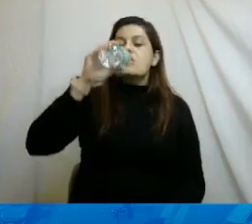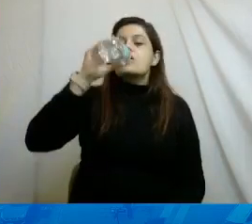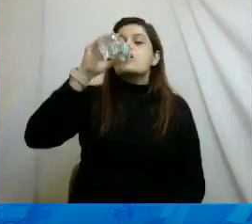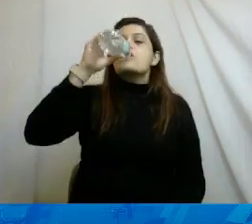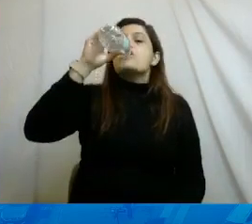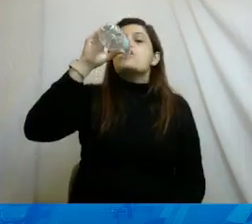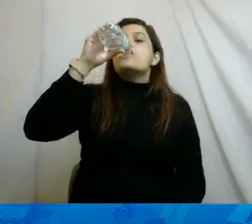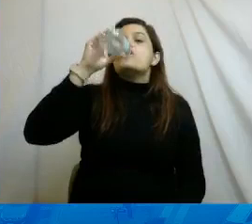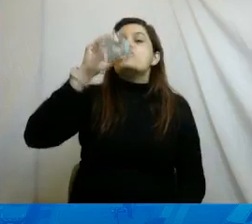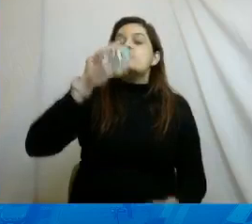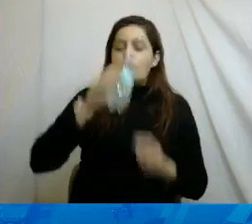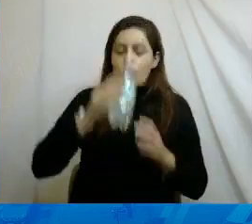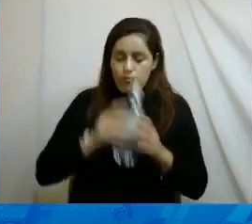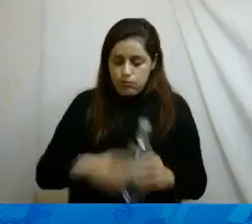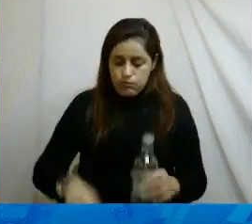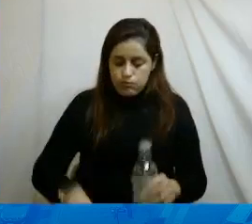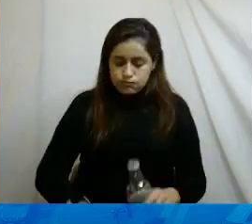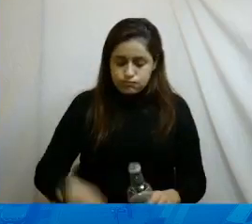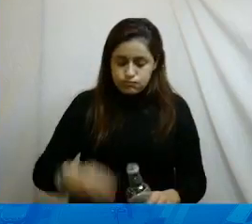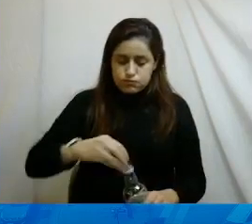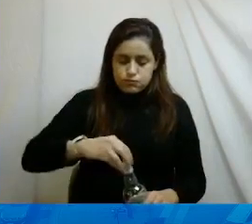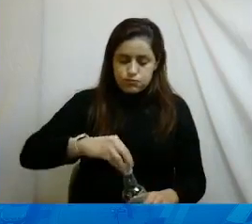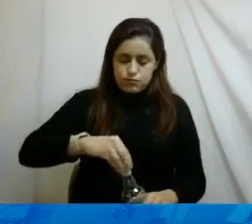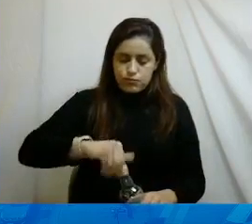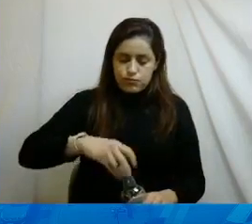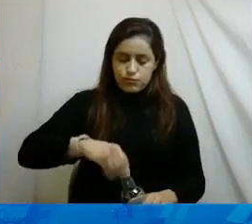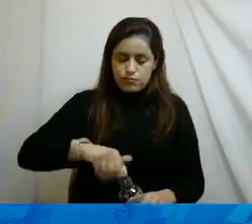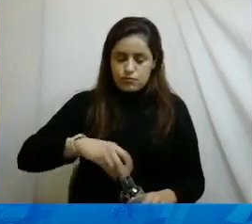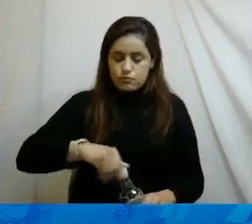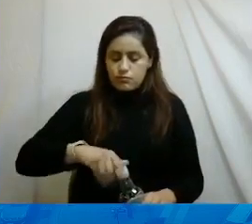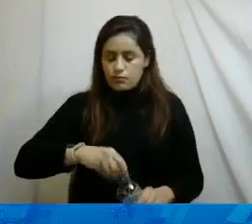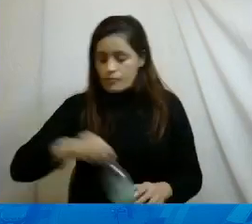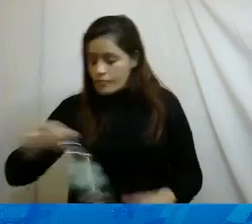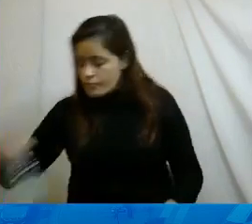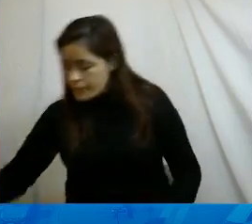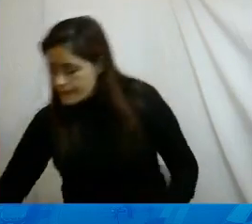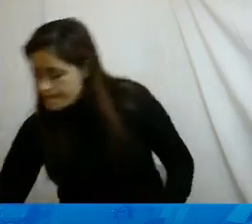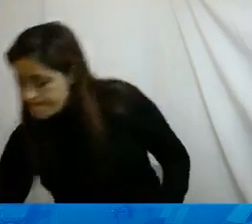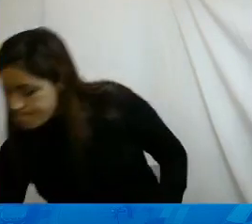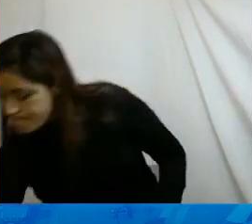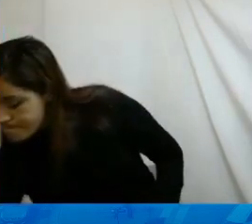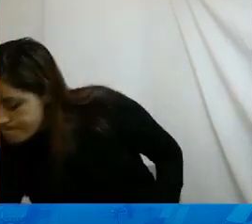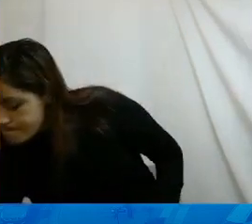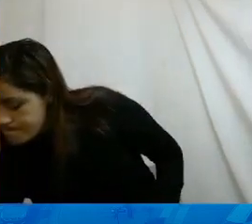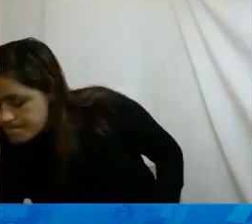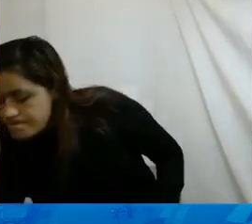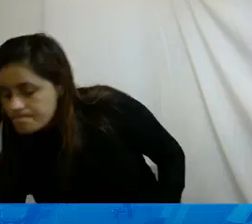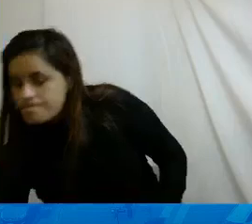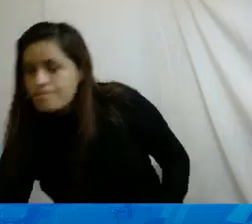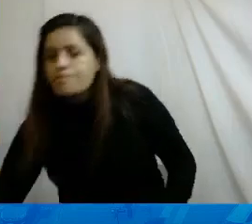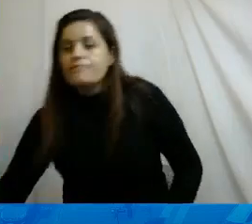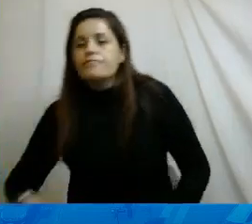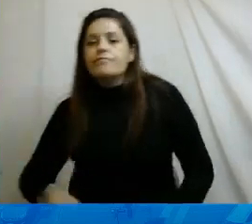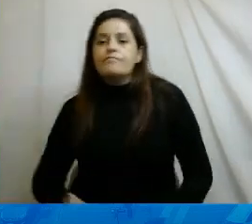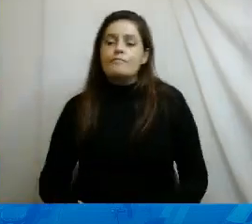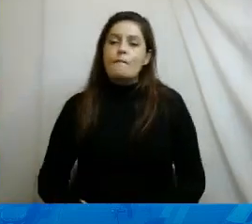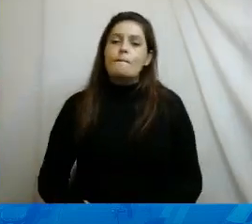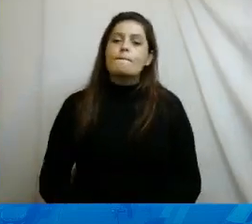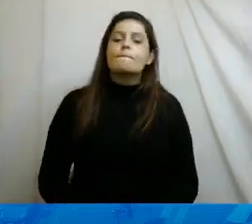abogado, lo que puedo decir y quiero hablar desde esa tribuna, digamos, uno normalmente